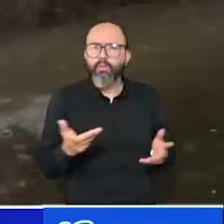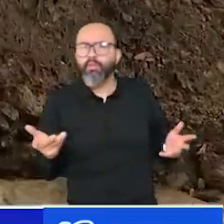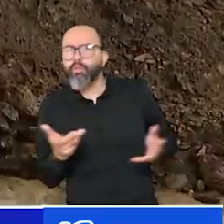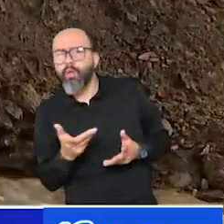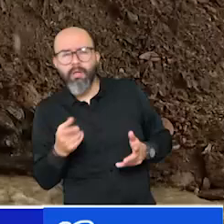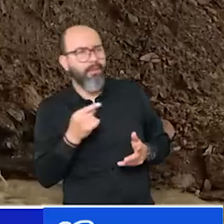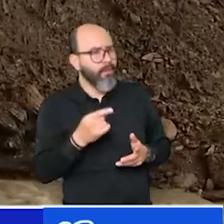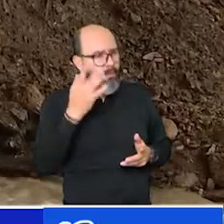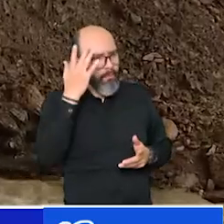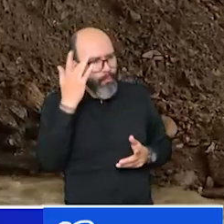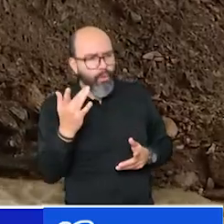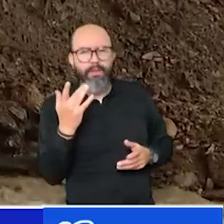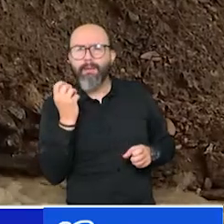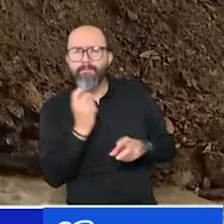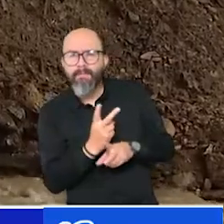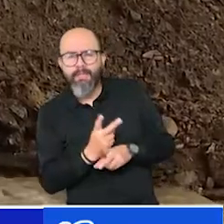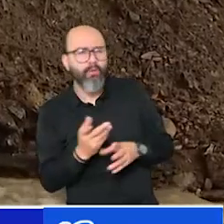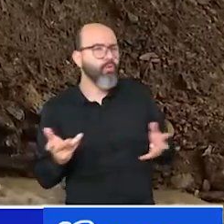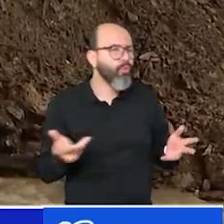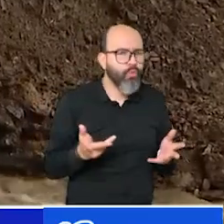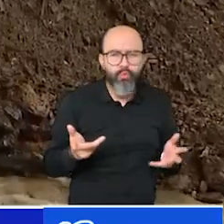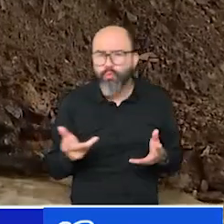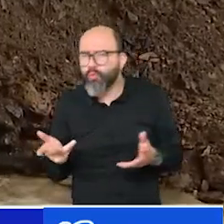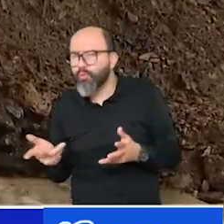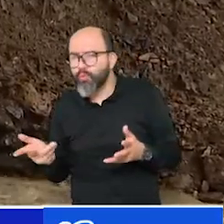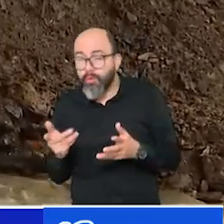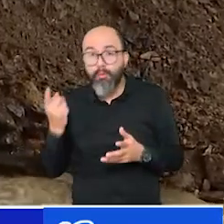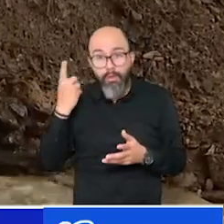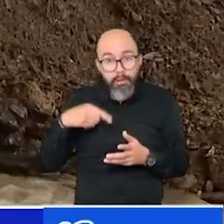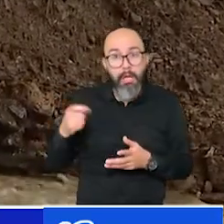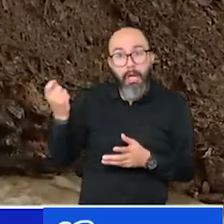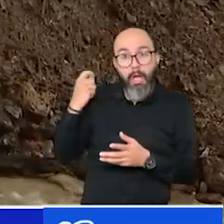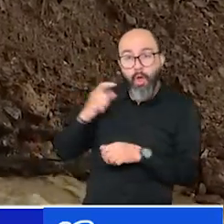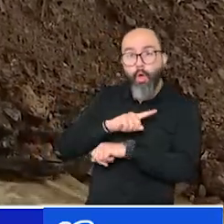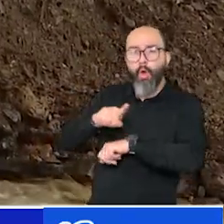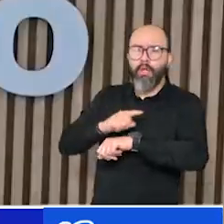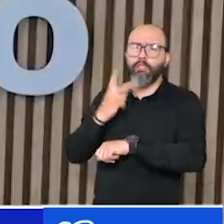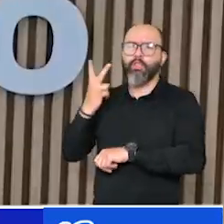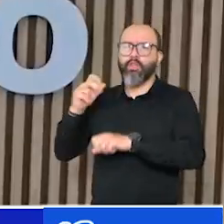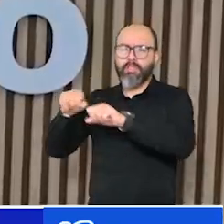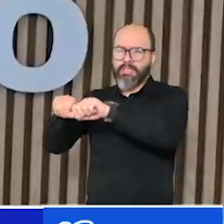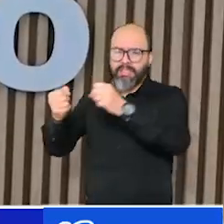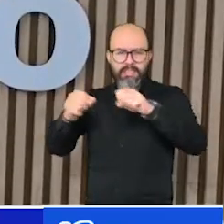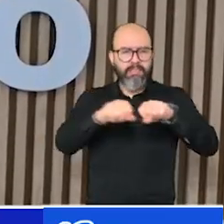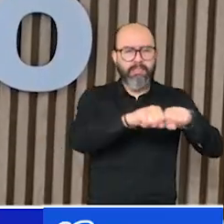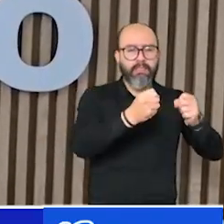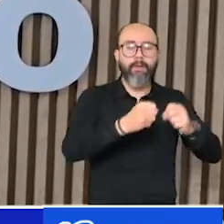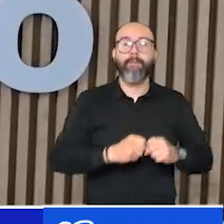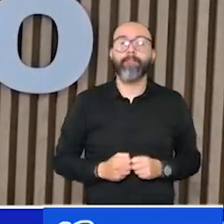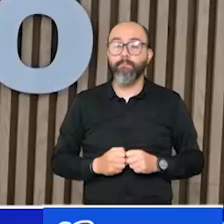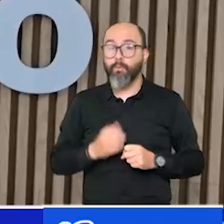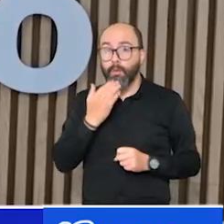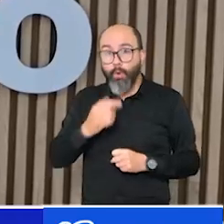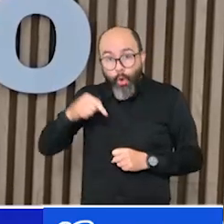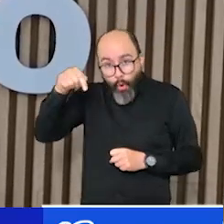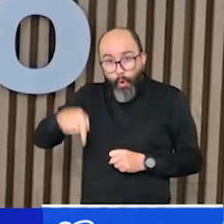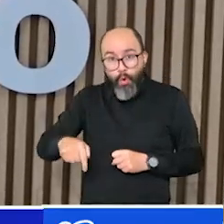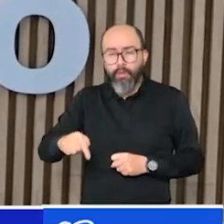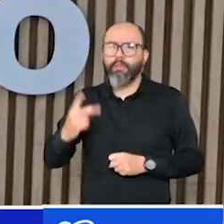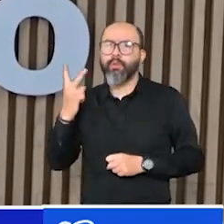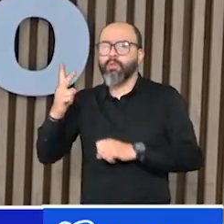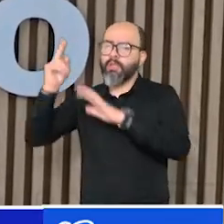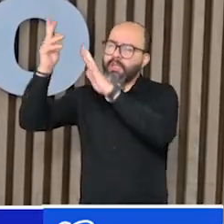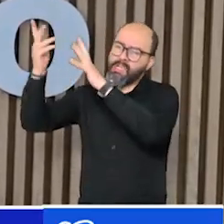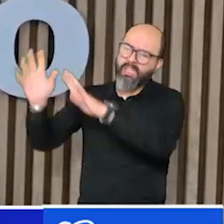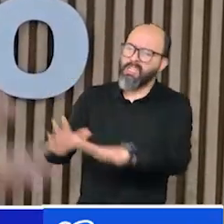condiciones de riesgo en la ciudad Pues en las últimas horas se han presentado dos afectaciones particularmente hoy se presentaron dos movimientos en